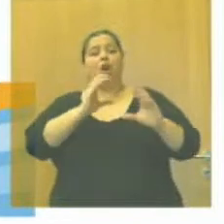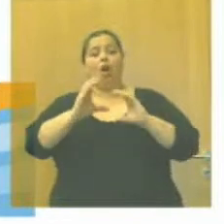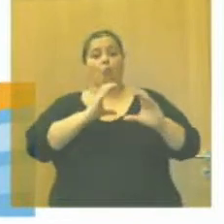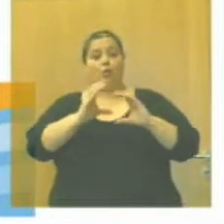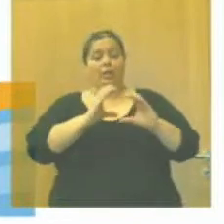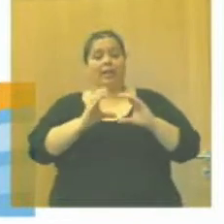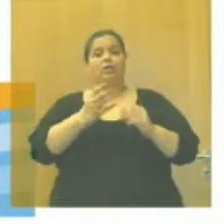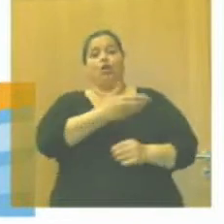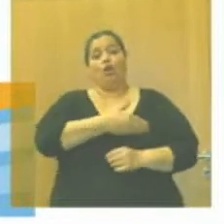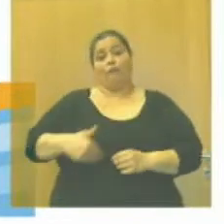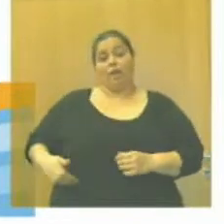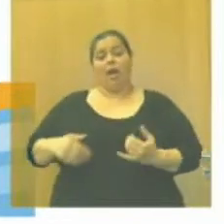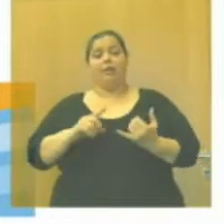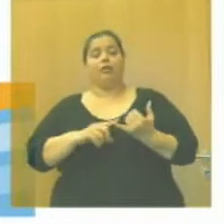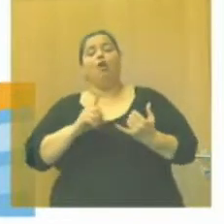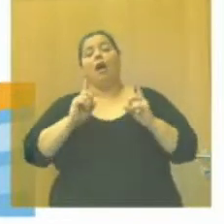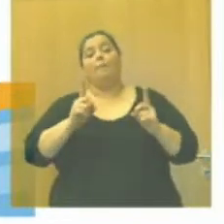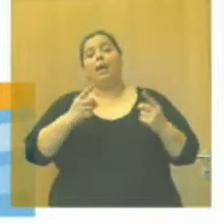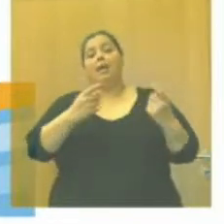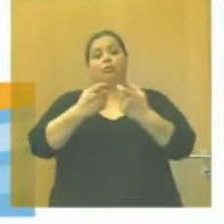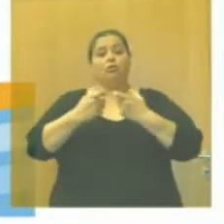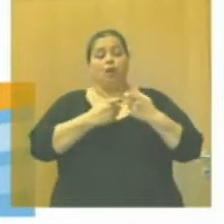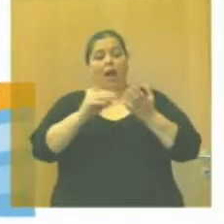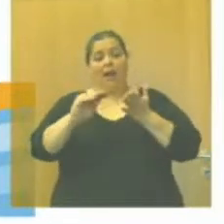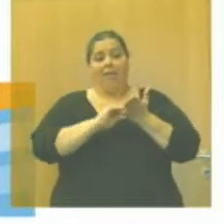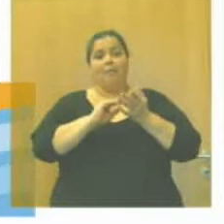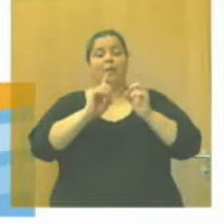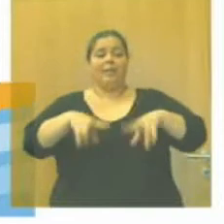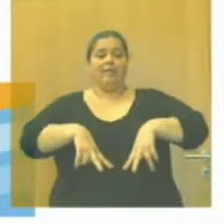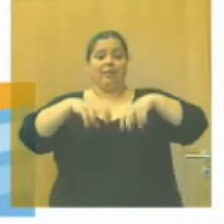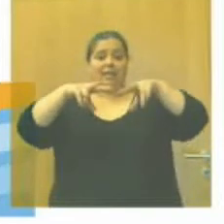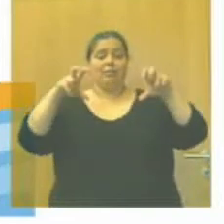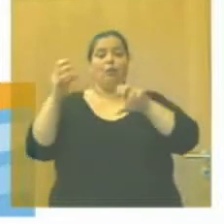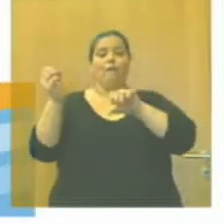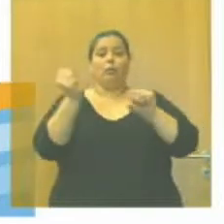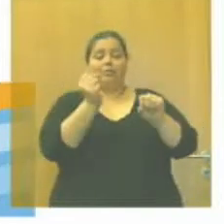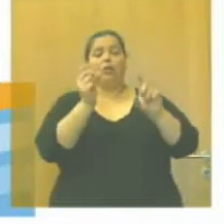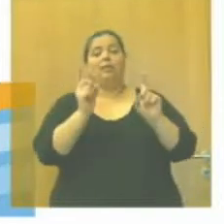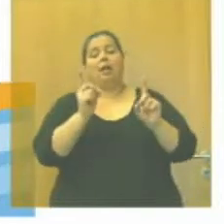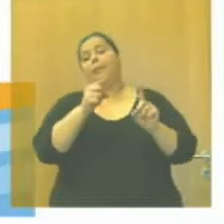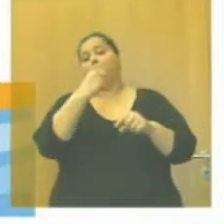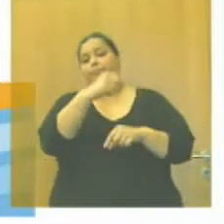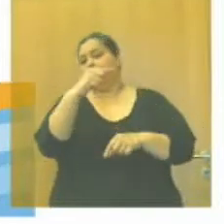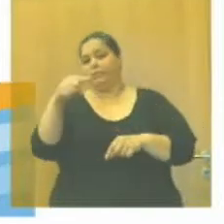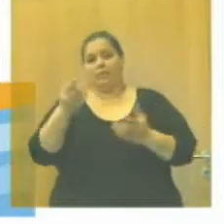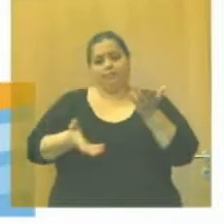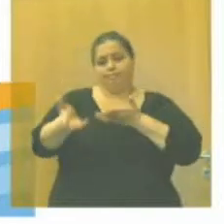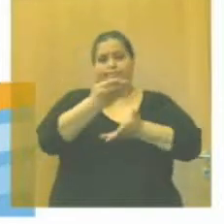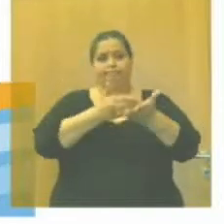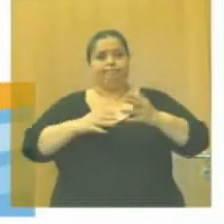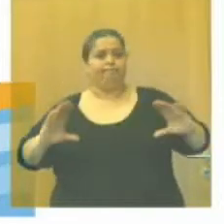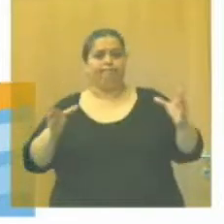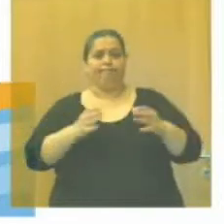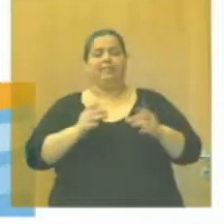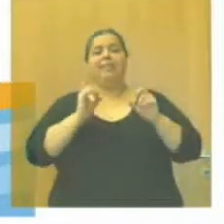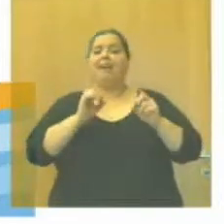comunicaciones, gobierno, socios académicos, investigación, fundaciones y partes financiadoras. Todos